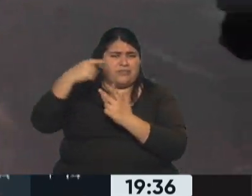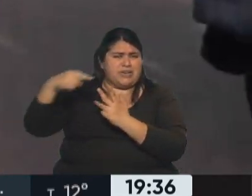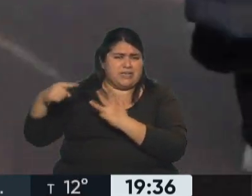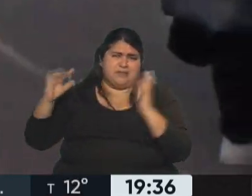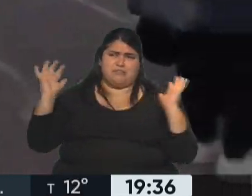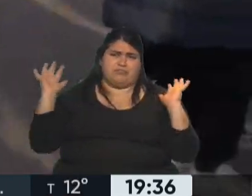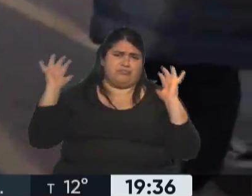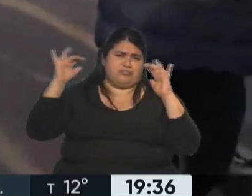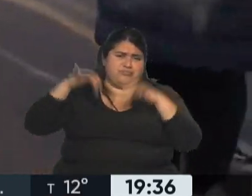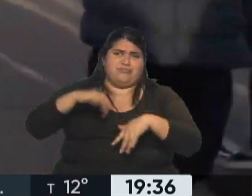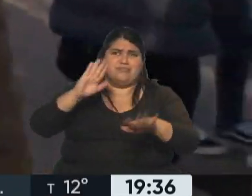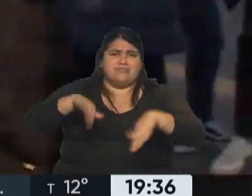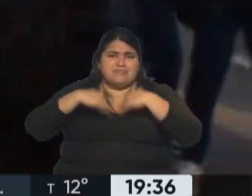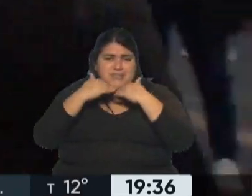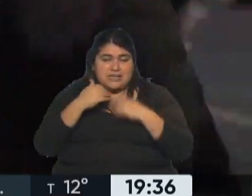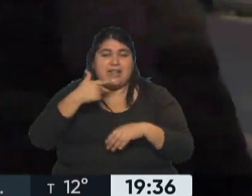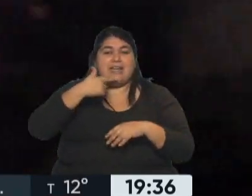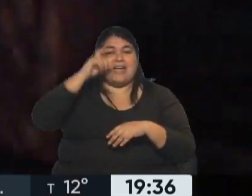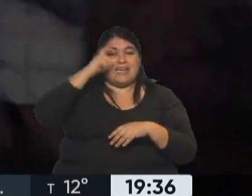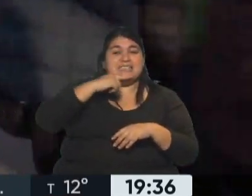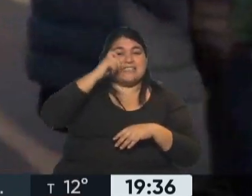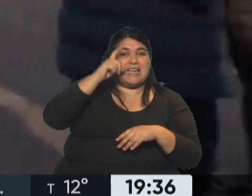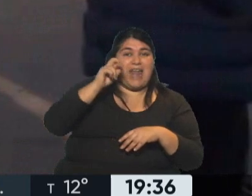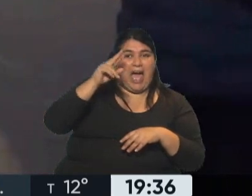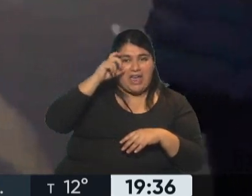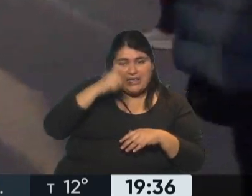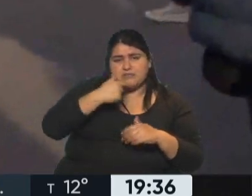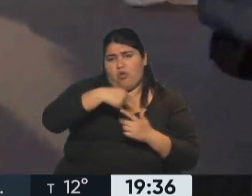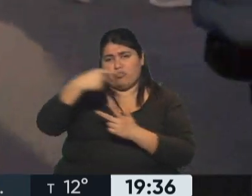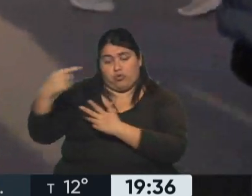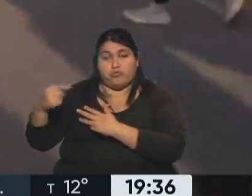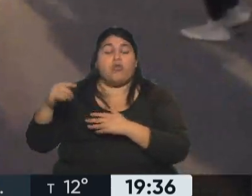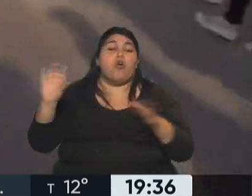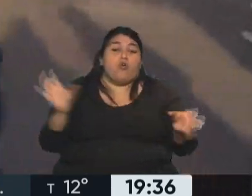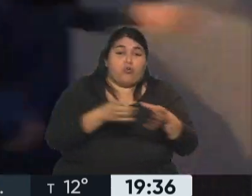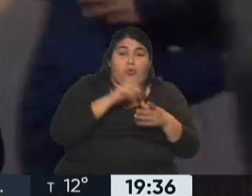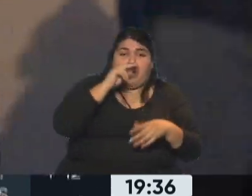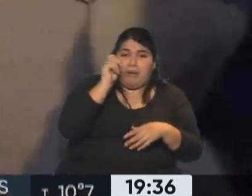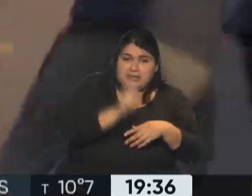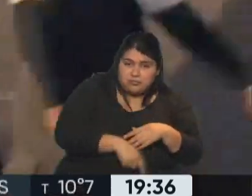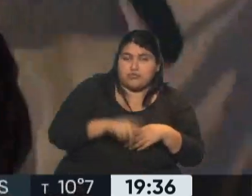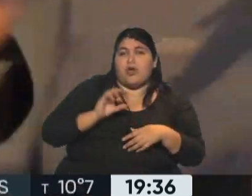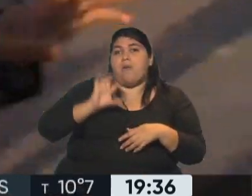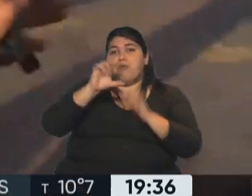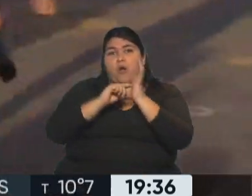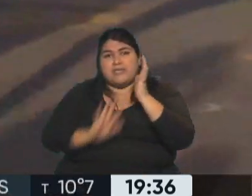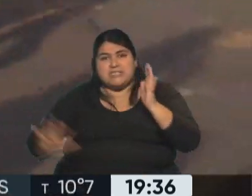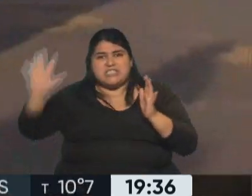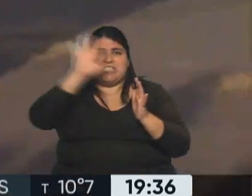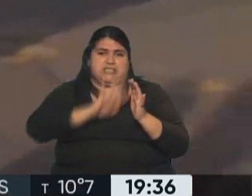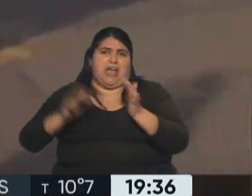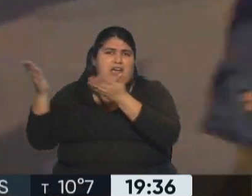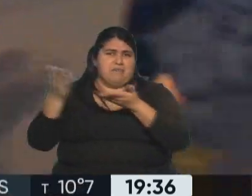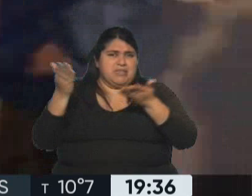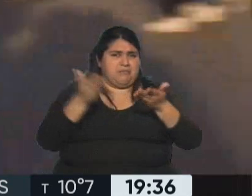muchísima gente bien Estelares viene turf hay bandas de la ciudad de la plata y bandas de toda la provincia que encuentran escenarios